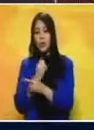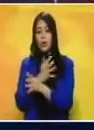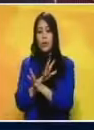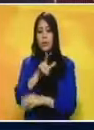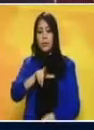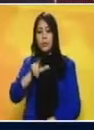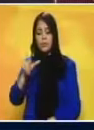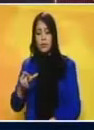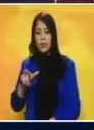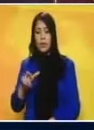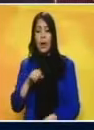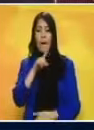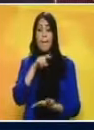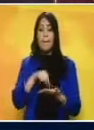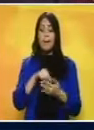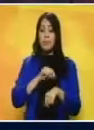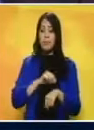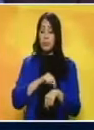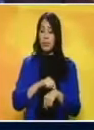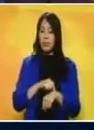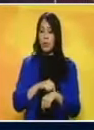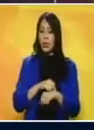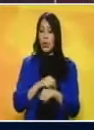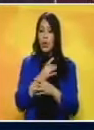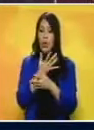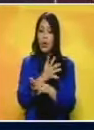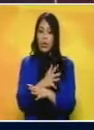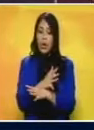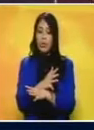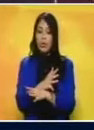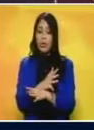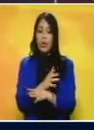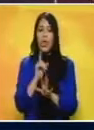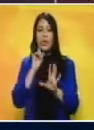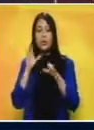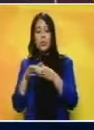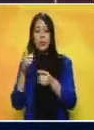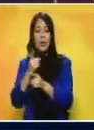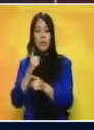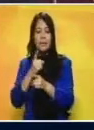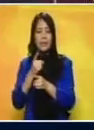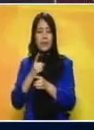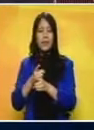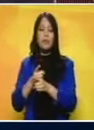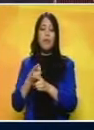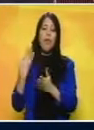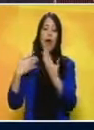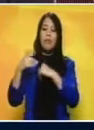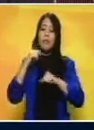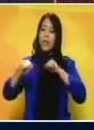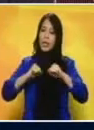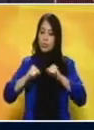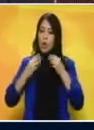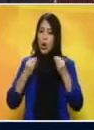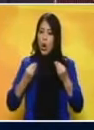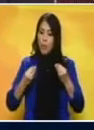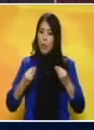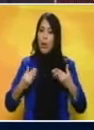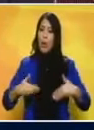ya tenían 1.200 minutos jugados en una liga competitiva, que hace que tengan ritmo para poder dar